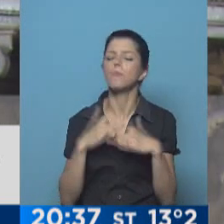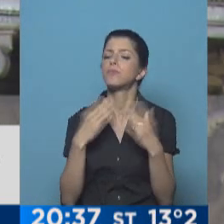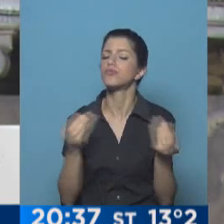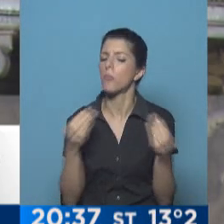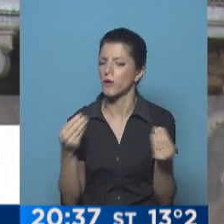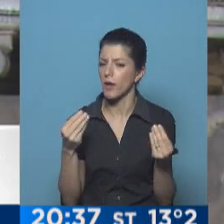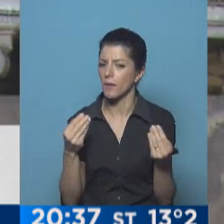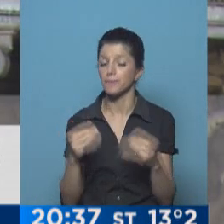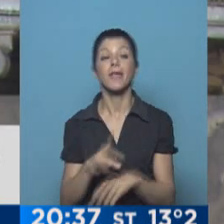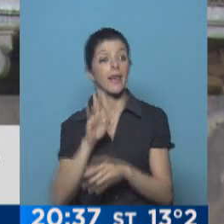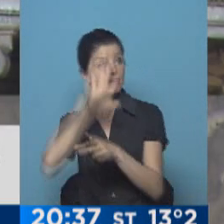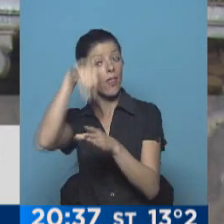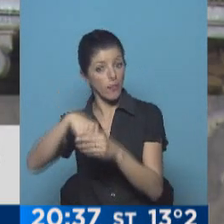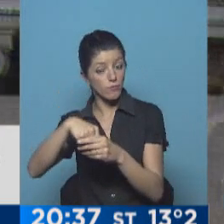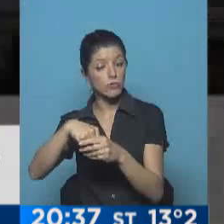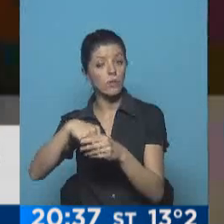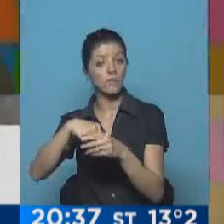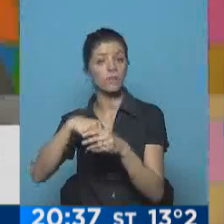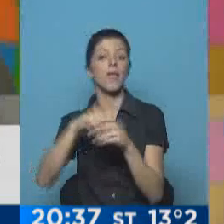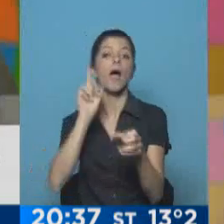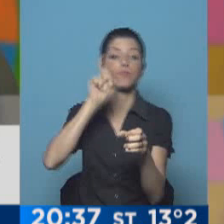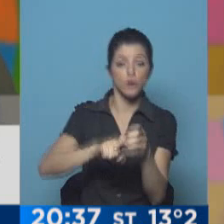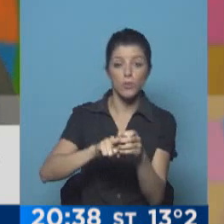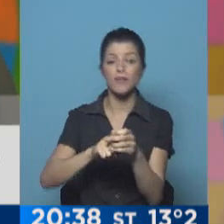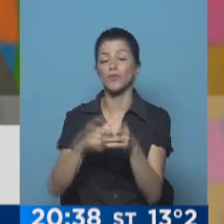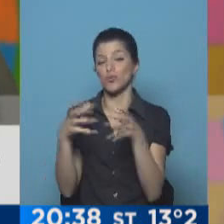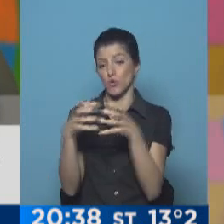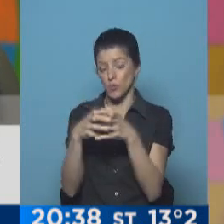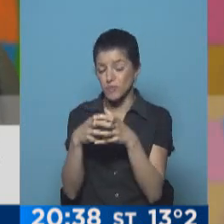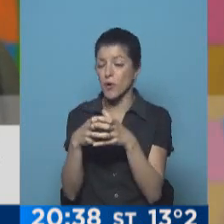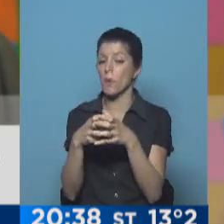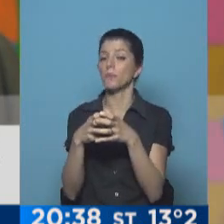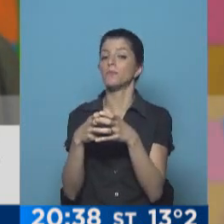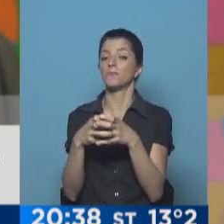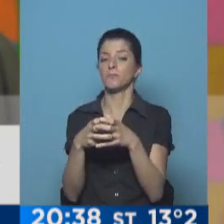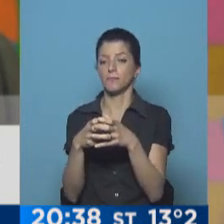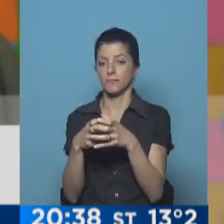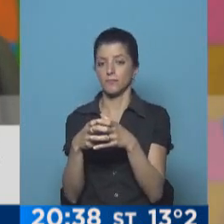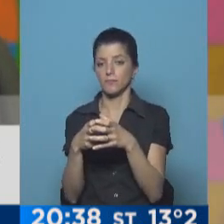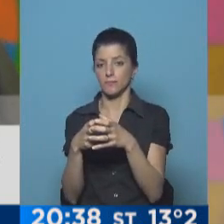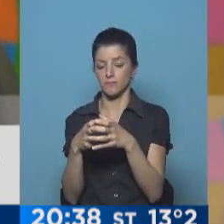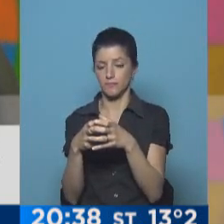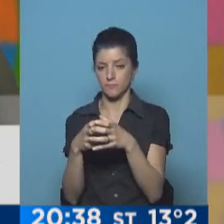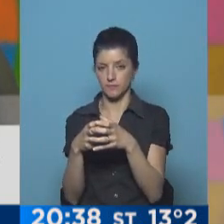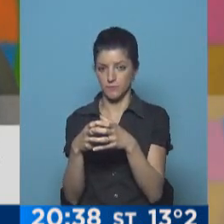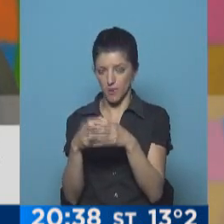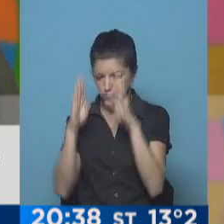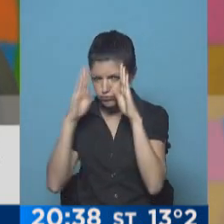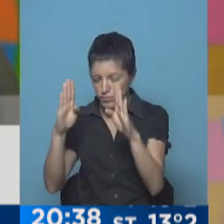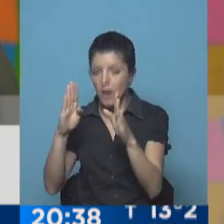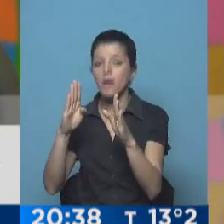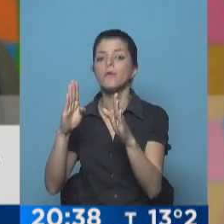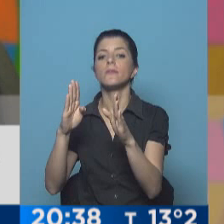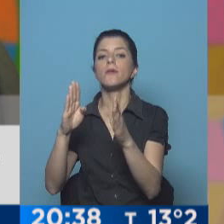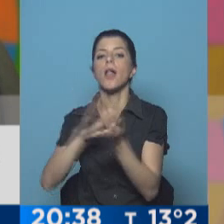de la de la conformación de actores aliados y una masa crítica destinada a sentar eh las bases de